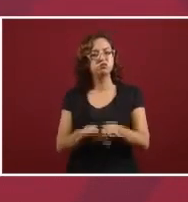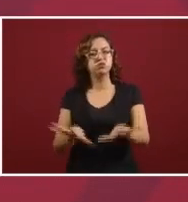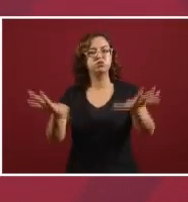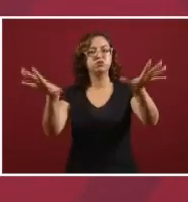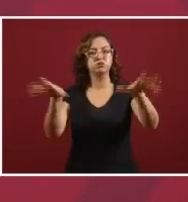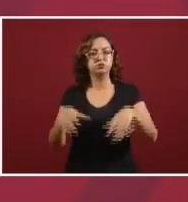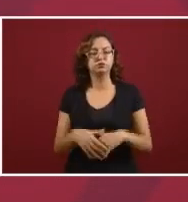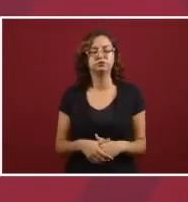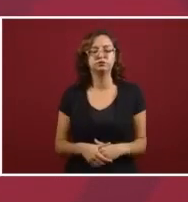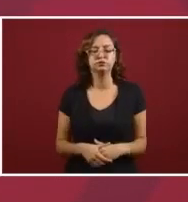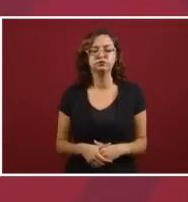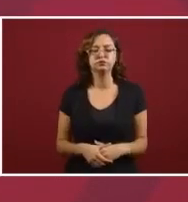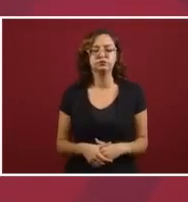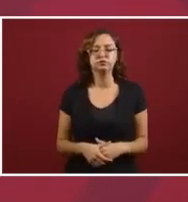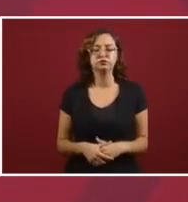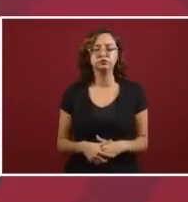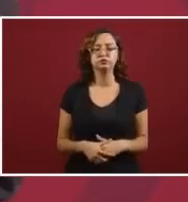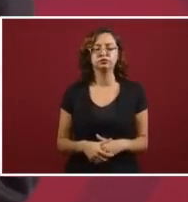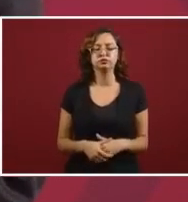Tanto